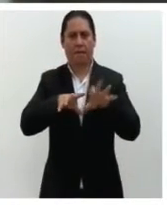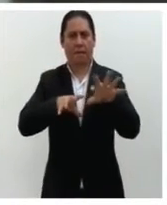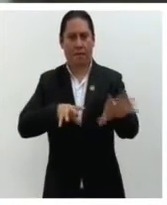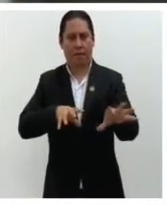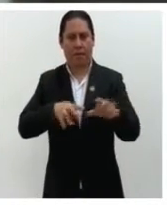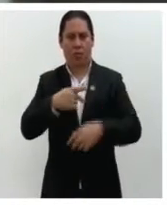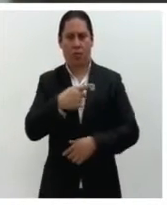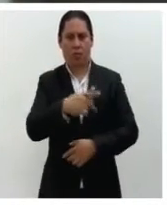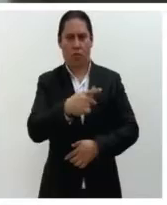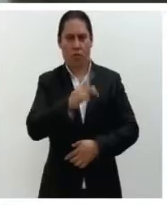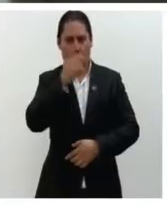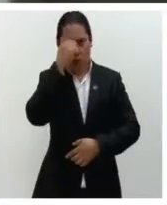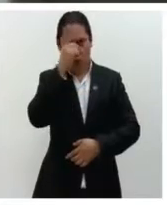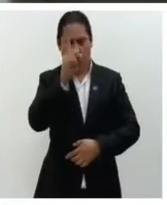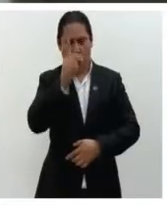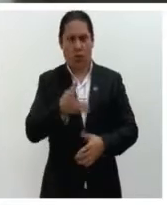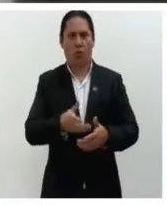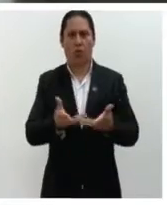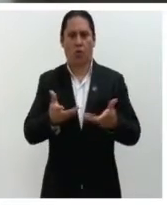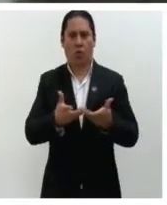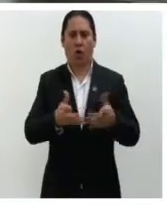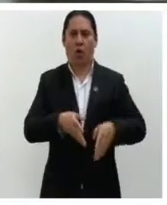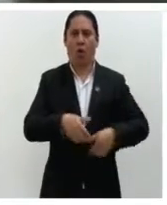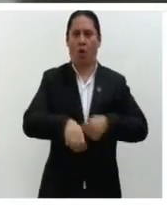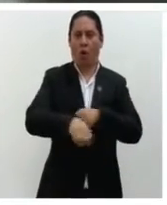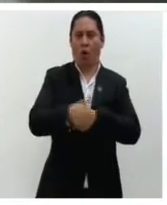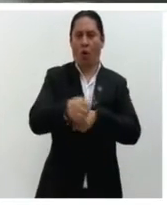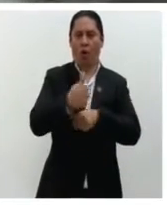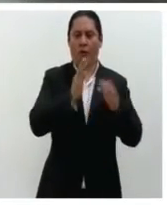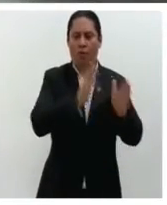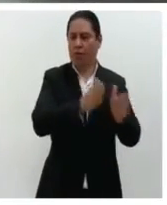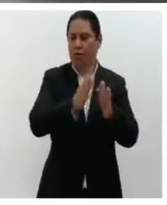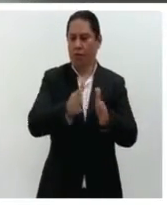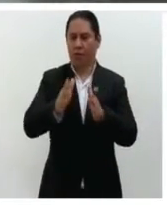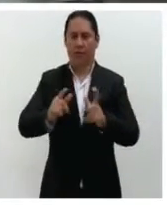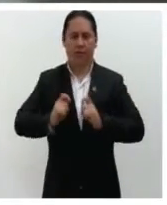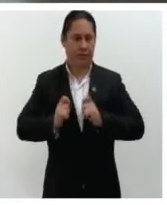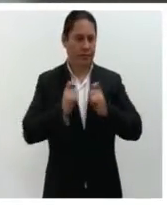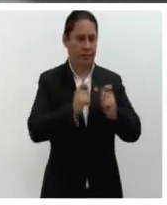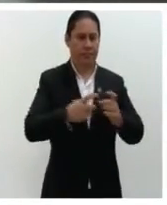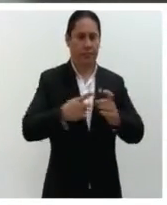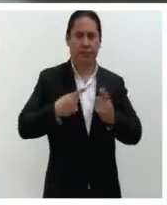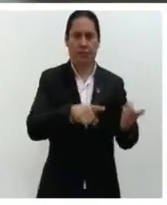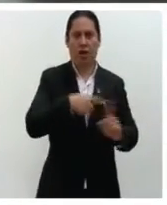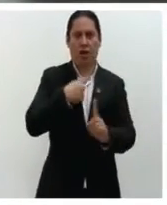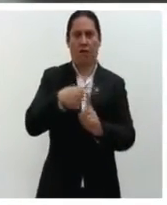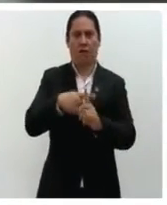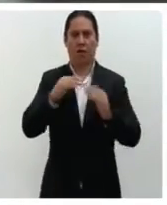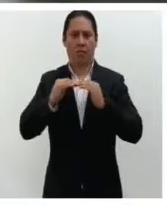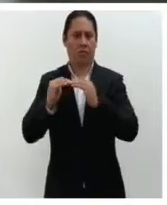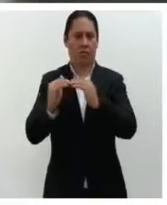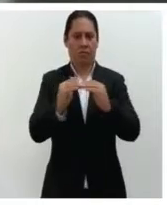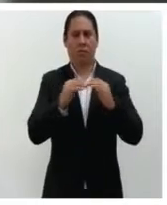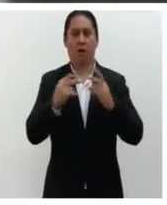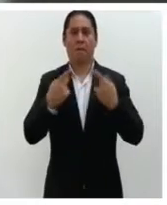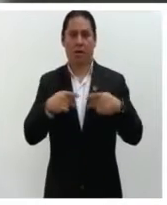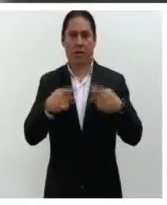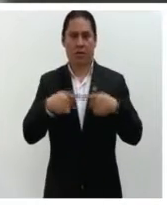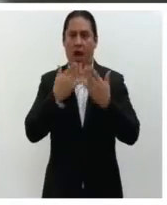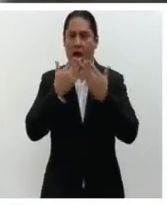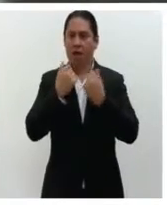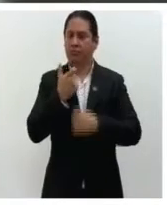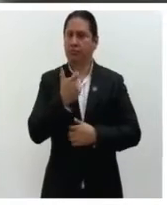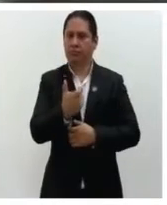del patrimonio municipal 11 lotes de terreno y enajenarlos vía donación a favor de igual número de personas de escasos